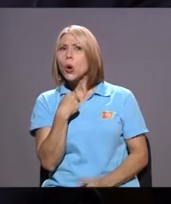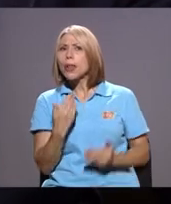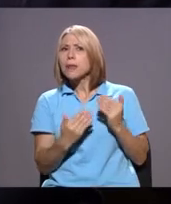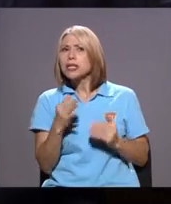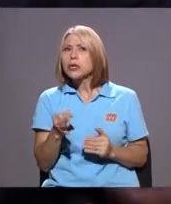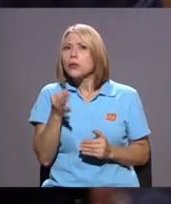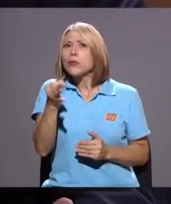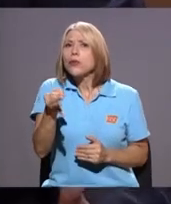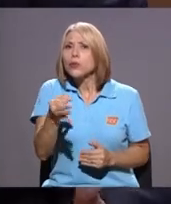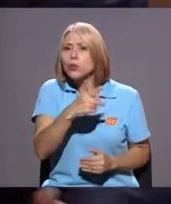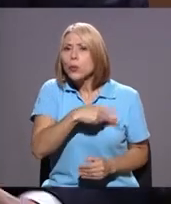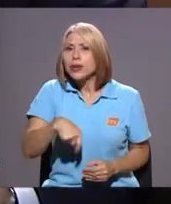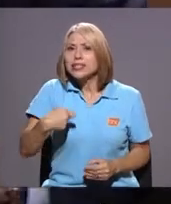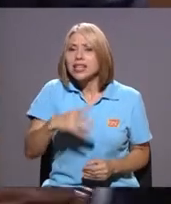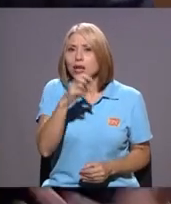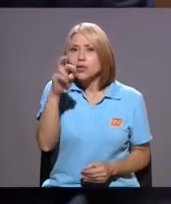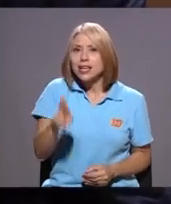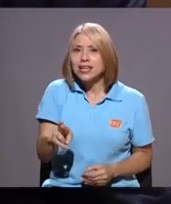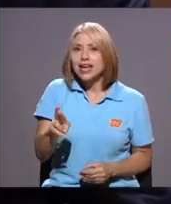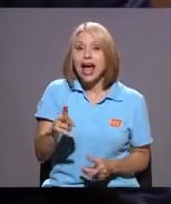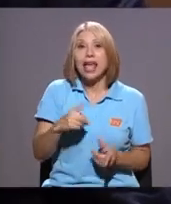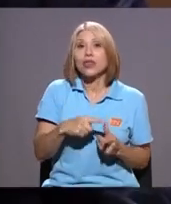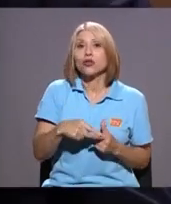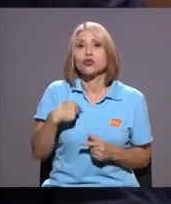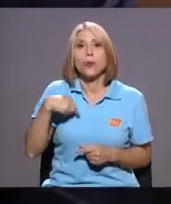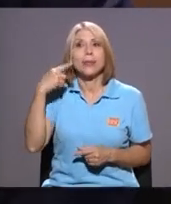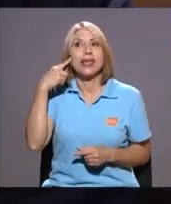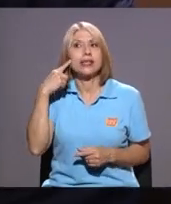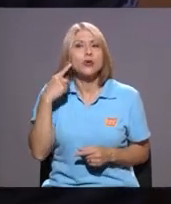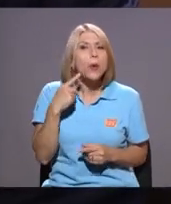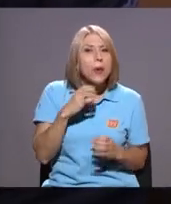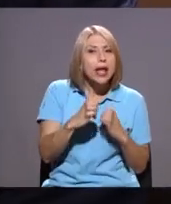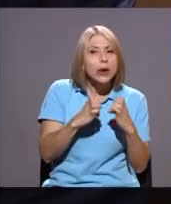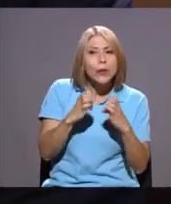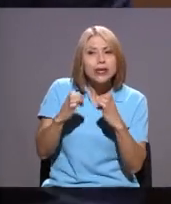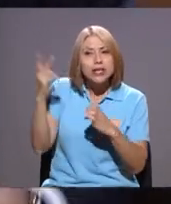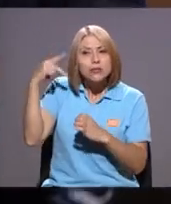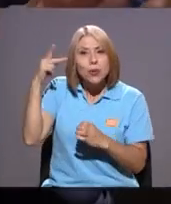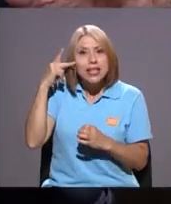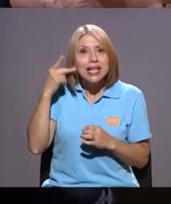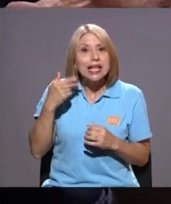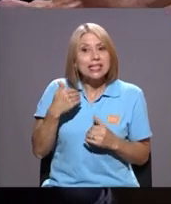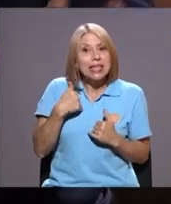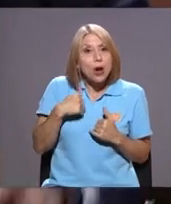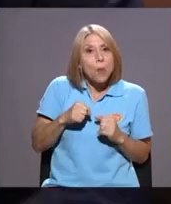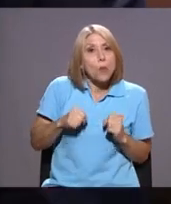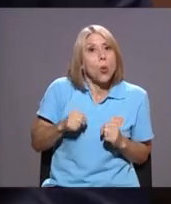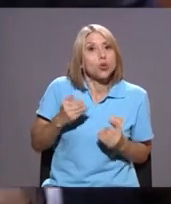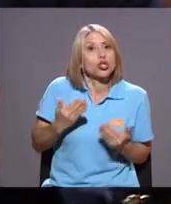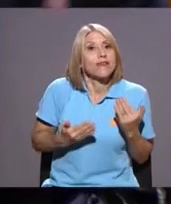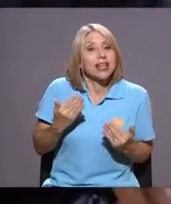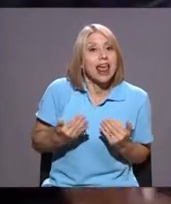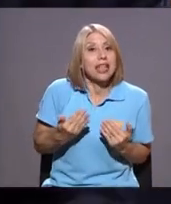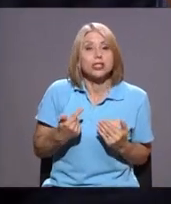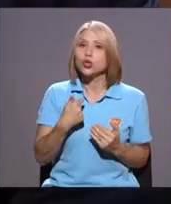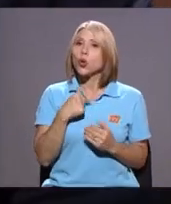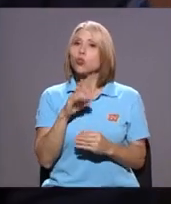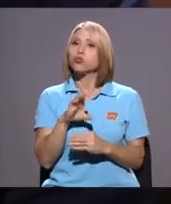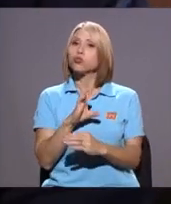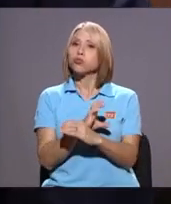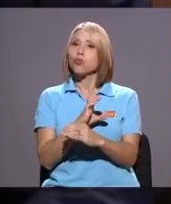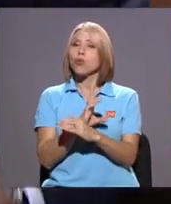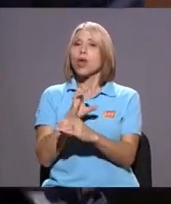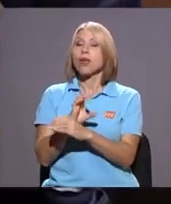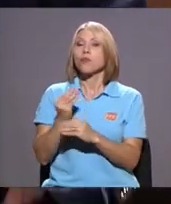rica y por lo tanto como tengo algunas posibilidades en las encuestas políticas tengo que cuidarme mucho de las acciones que voy a